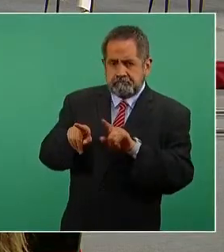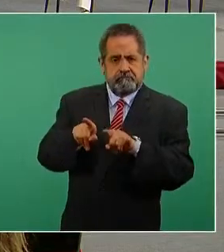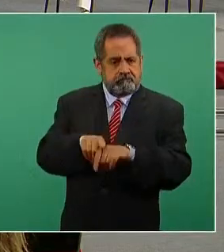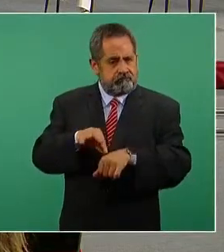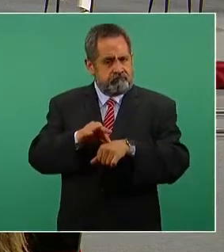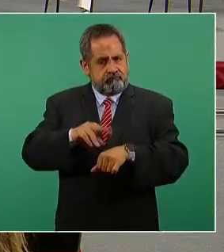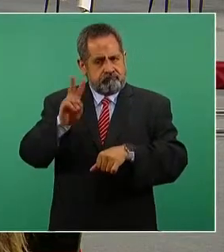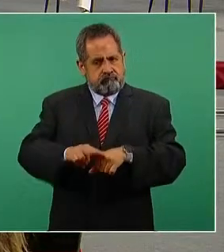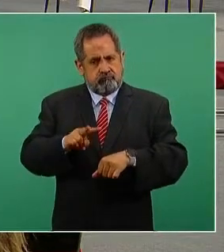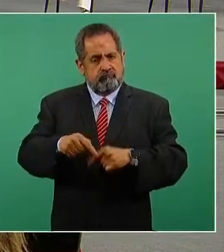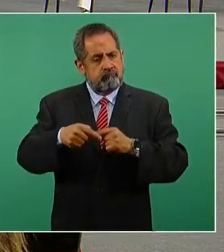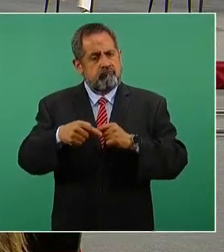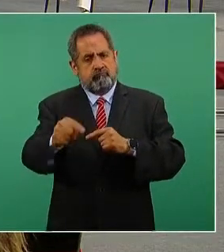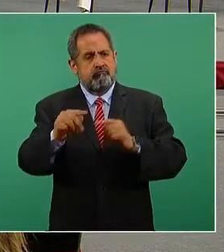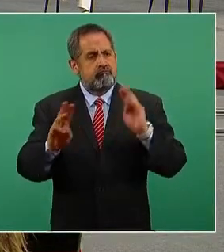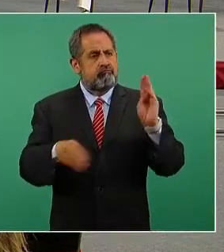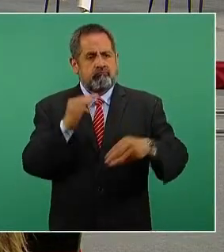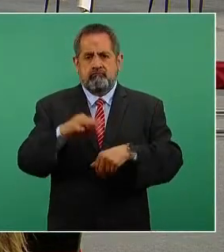realidad global